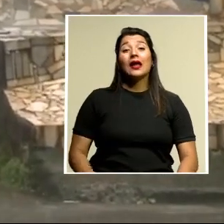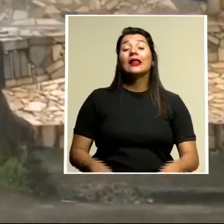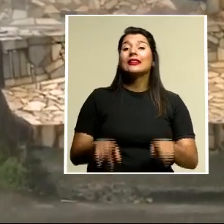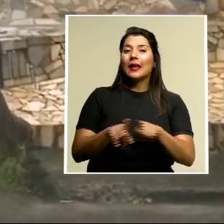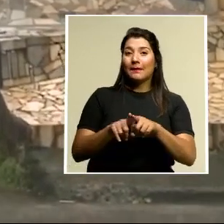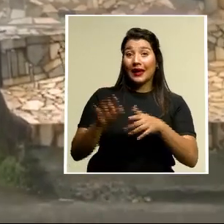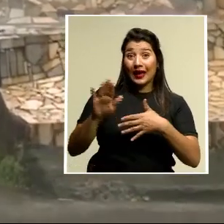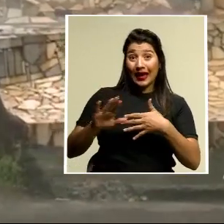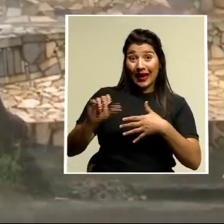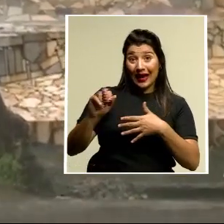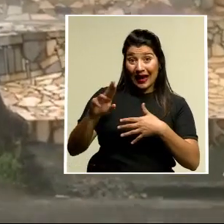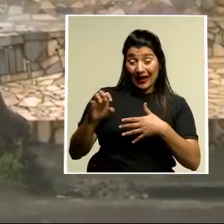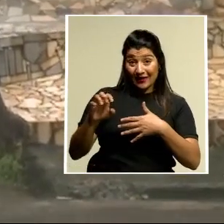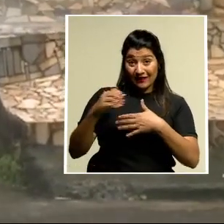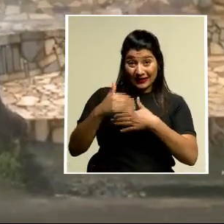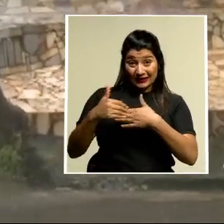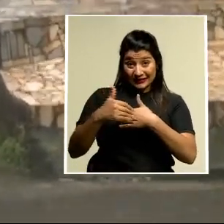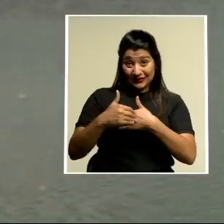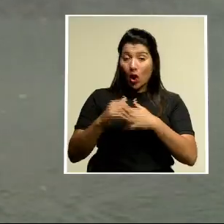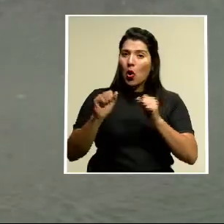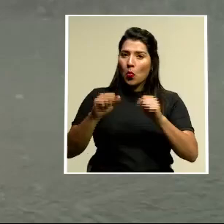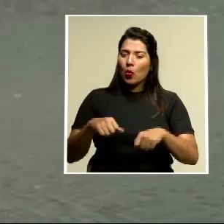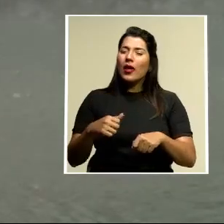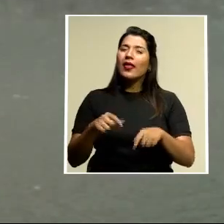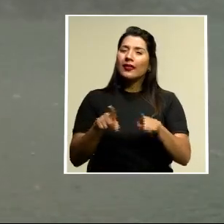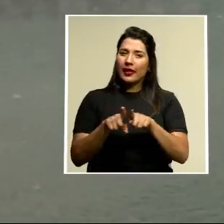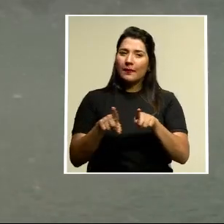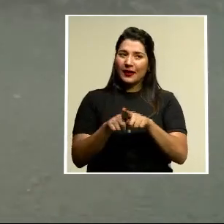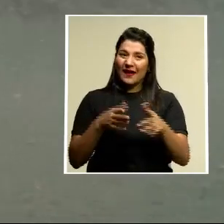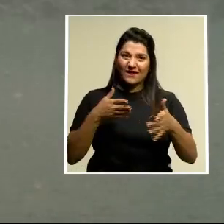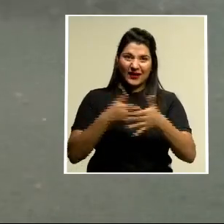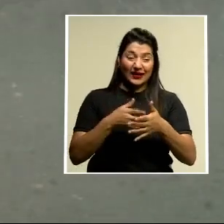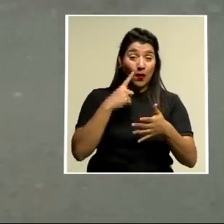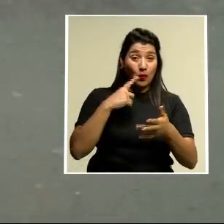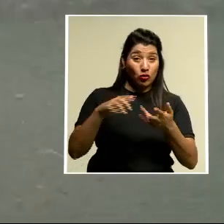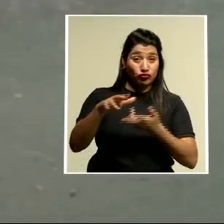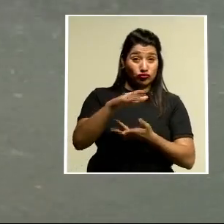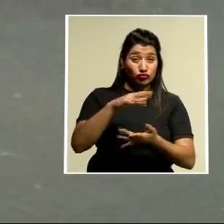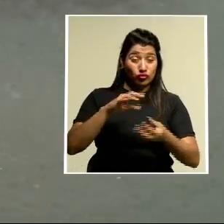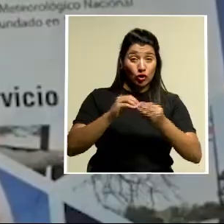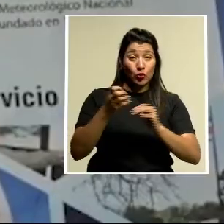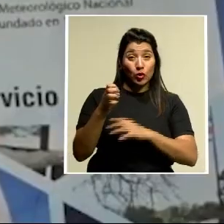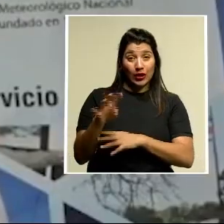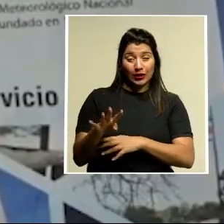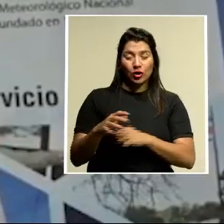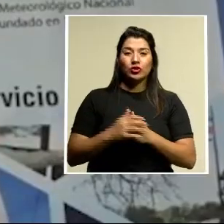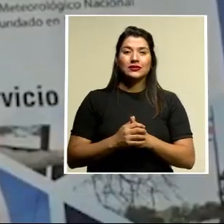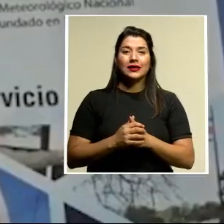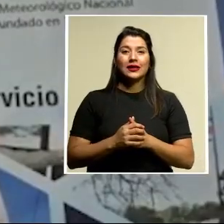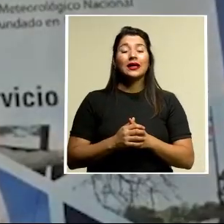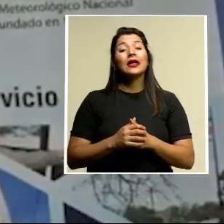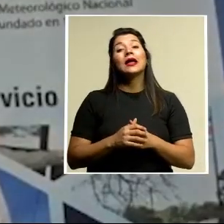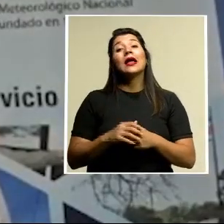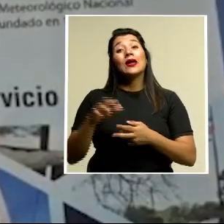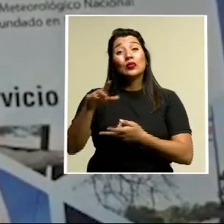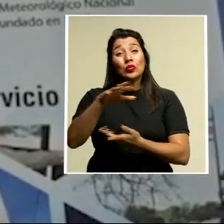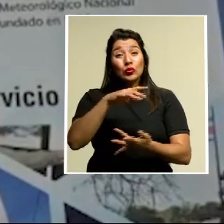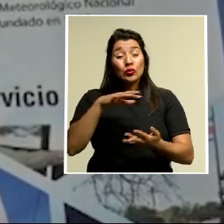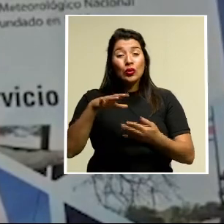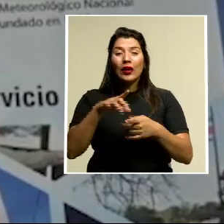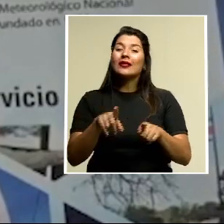Y las condiciones inestables del tiempo que se presentaron durante este viernes podrían cambiar durante este fin de